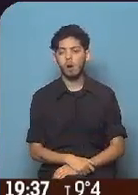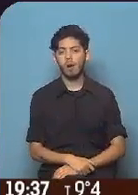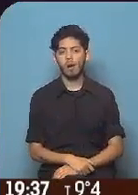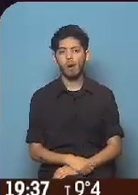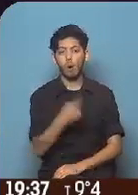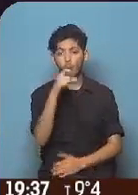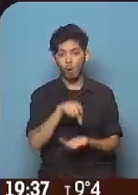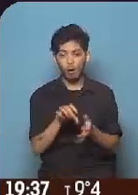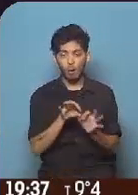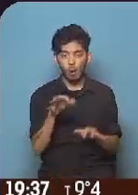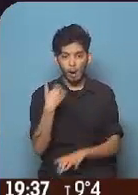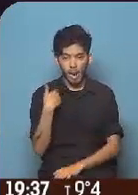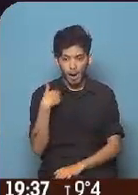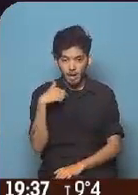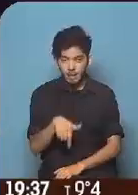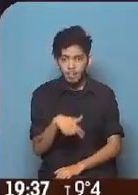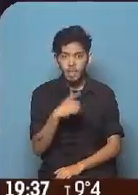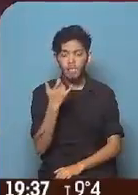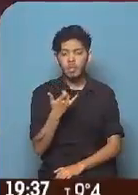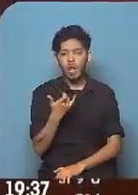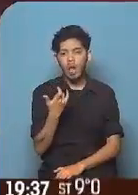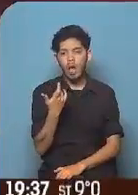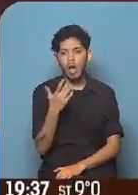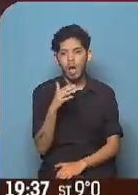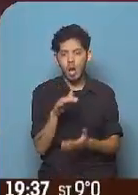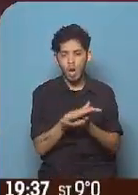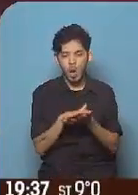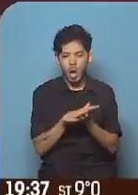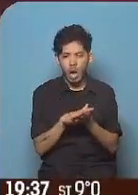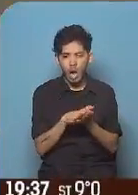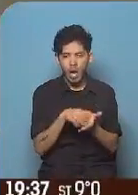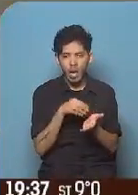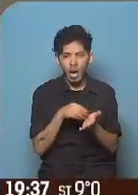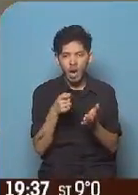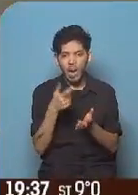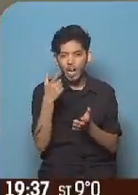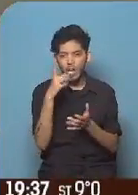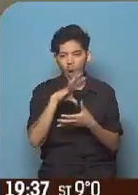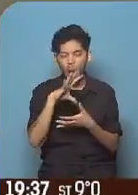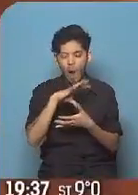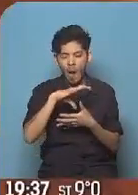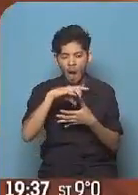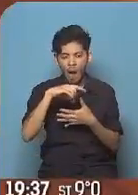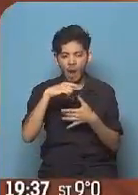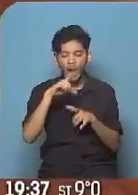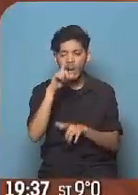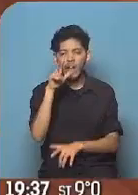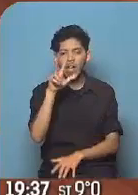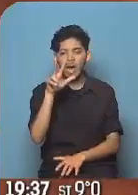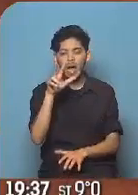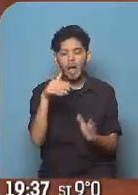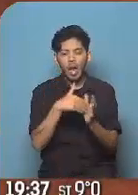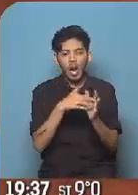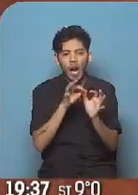un país como la Argentina, que tiene la superficie territorial casi de un continente, 3 millones de kilómetros